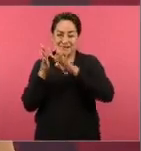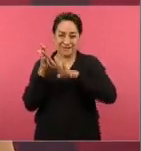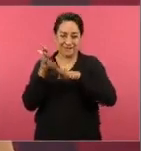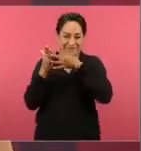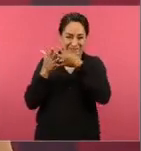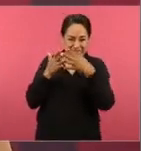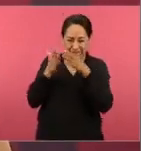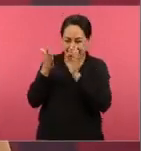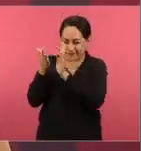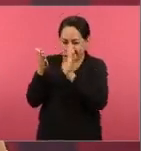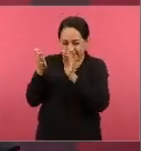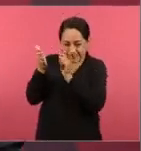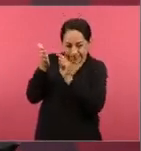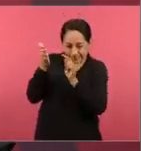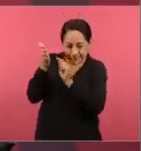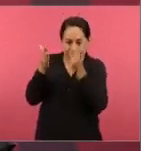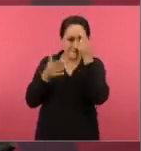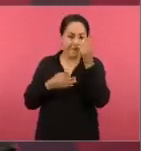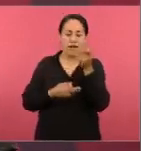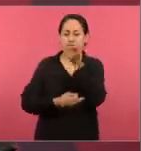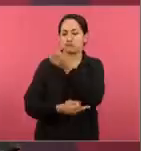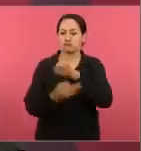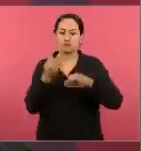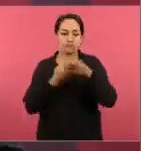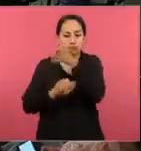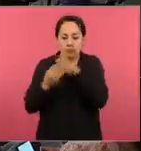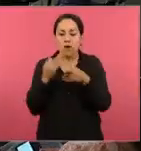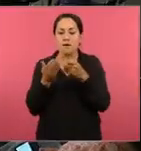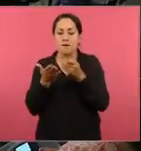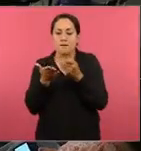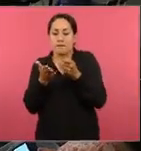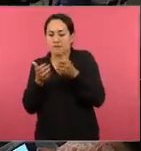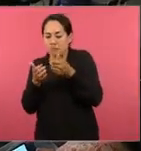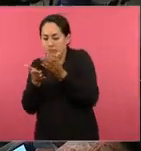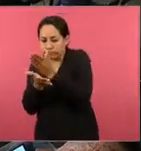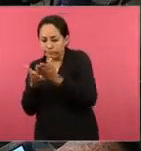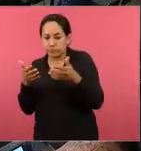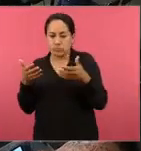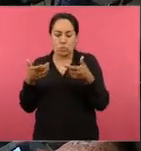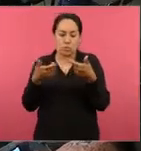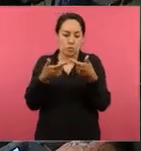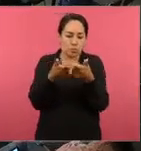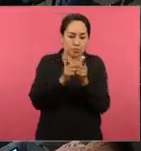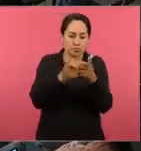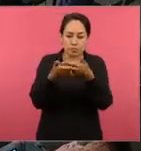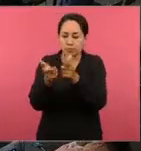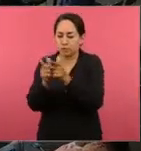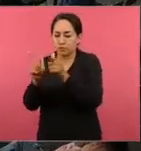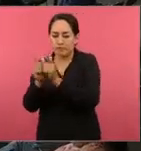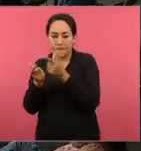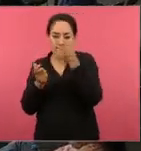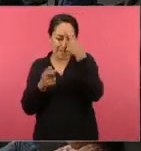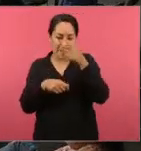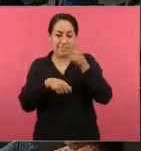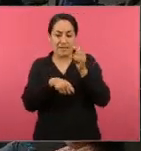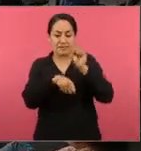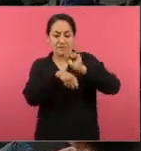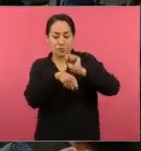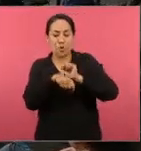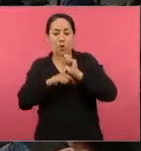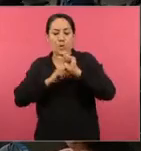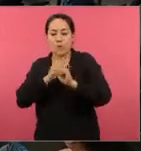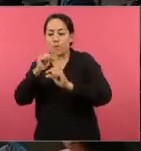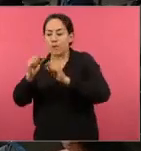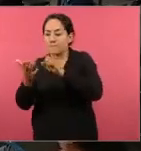los profesores de secundaria, pero sí para los maestros de telesecundaria. Entonces, esto está avanzando. Nuestro plan es